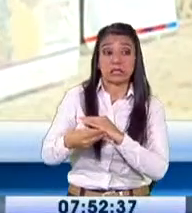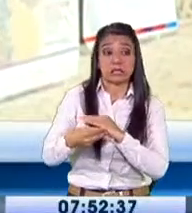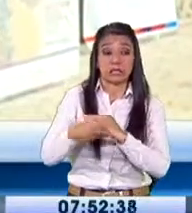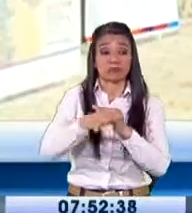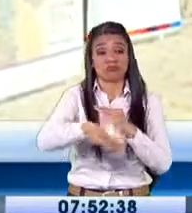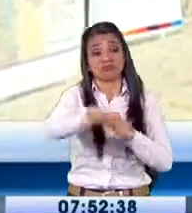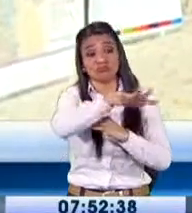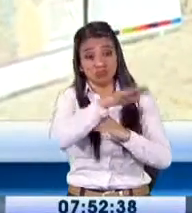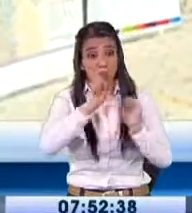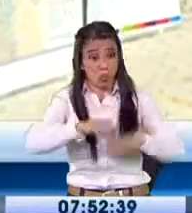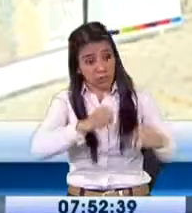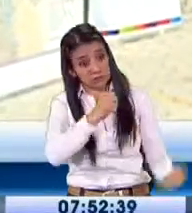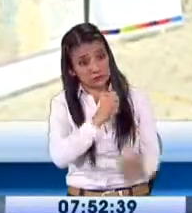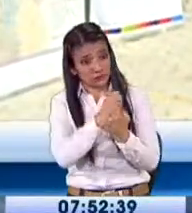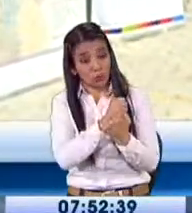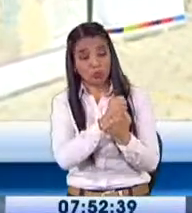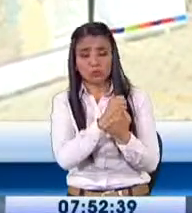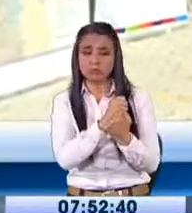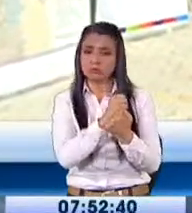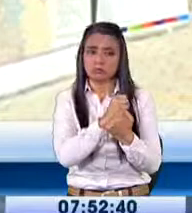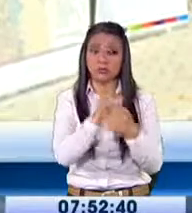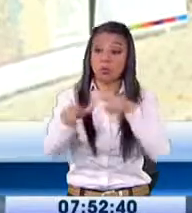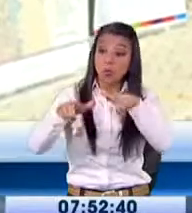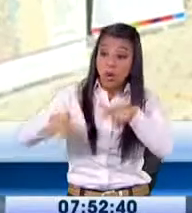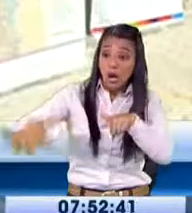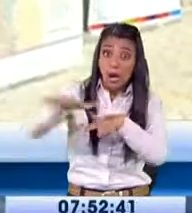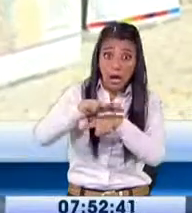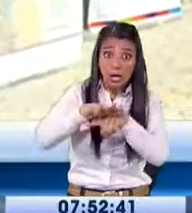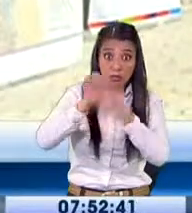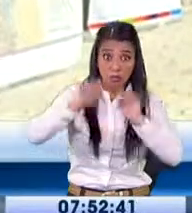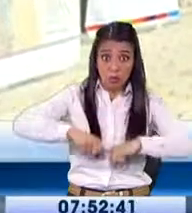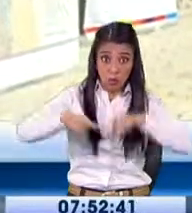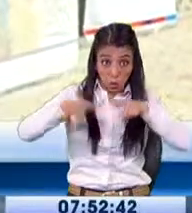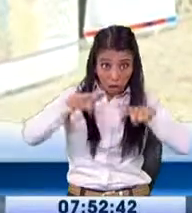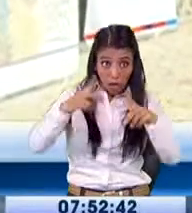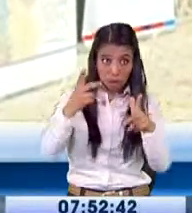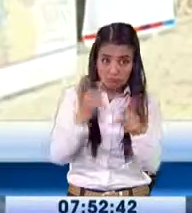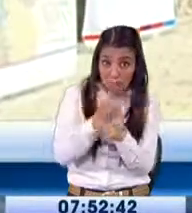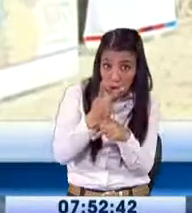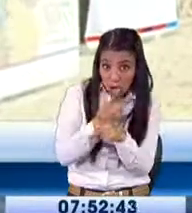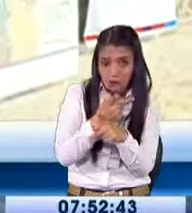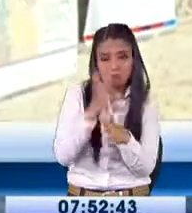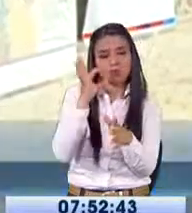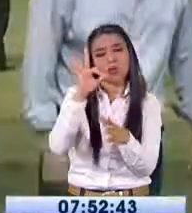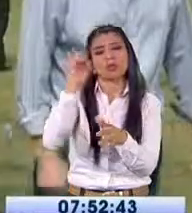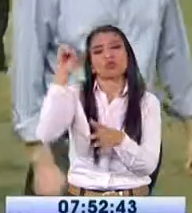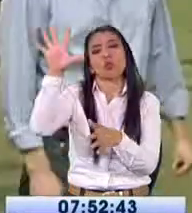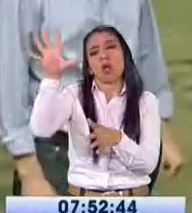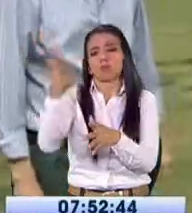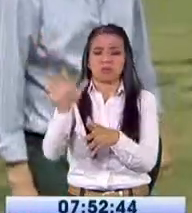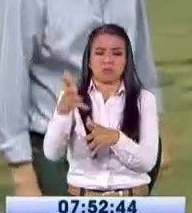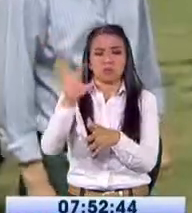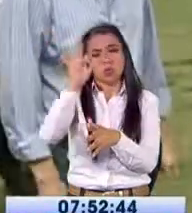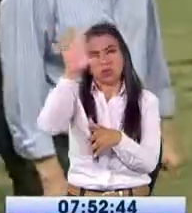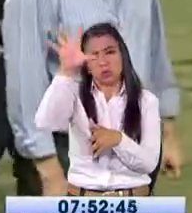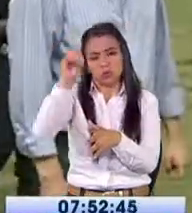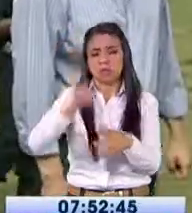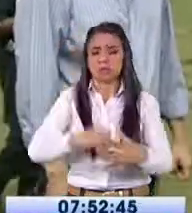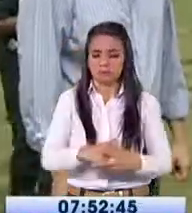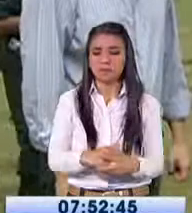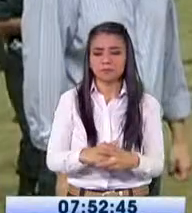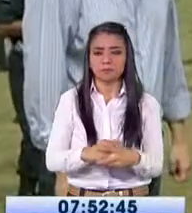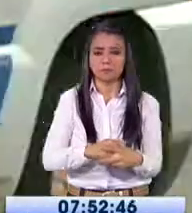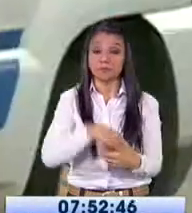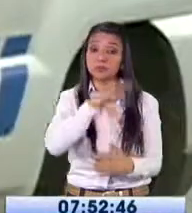diferentes puntos a que nos den el apoyo, puntos que no están dentro de las zonas de riesgo, 950 hombres. La